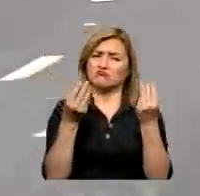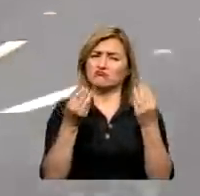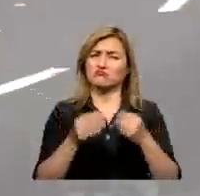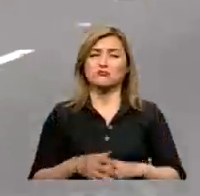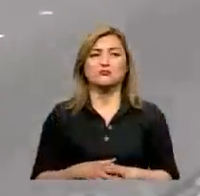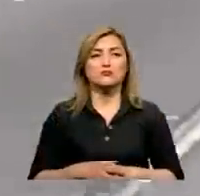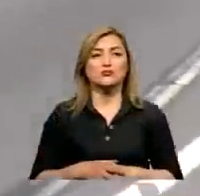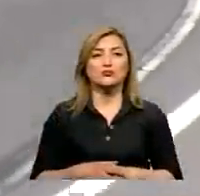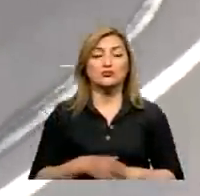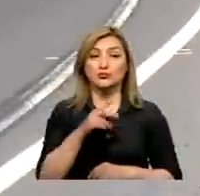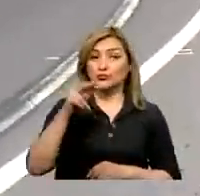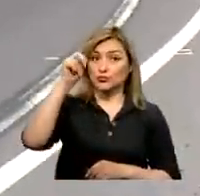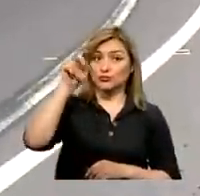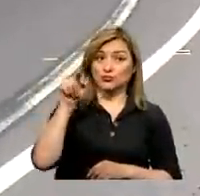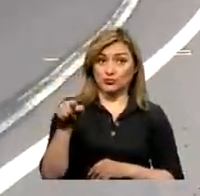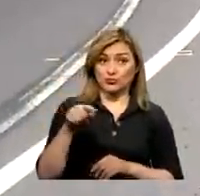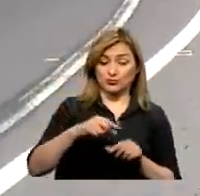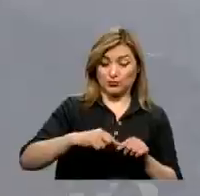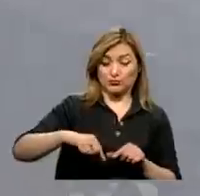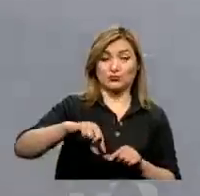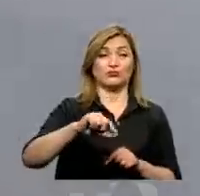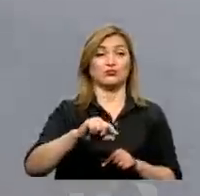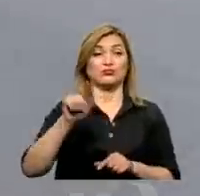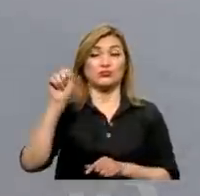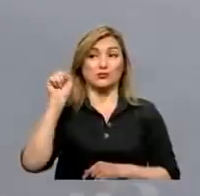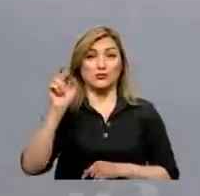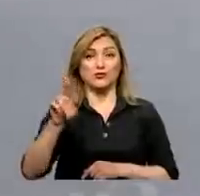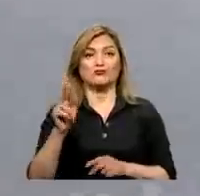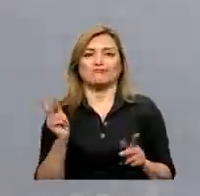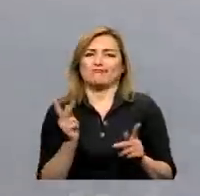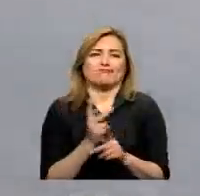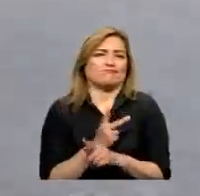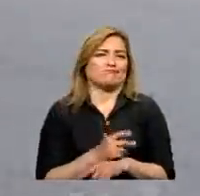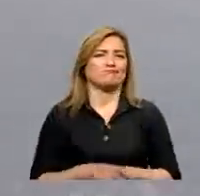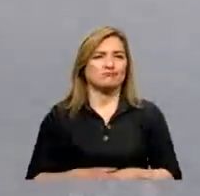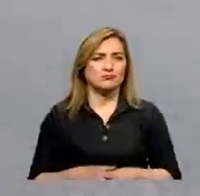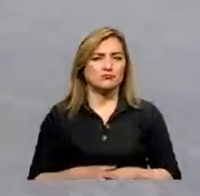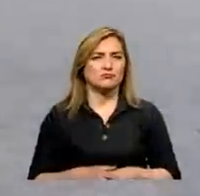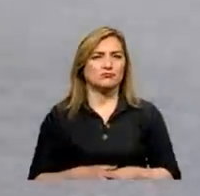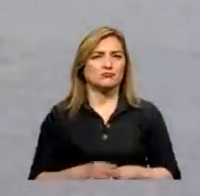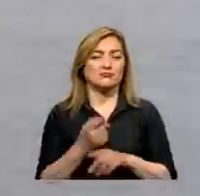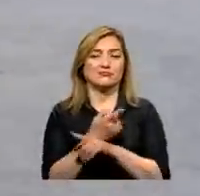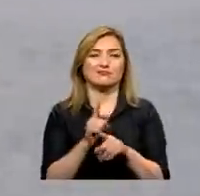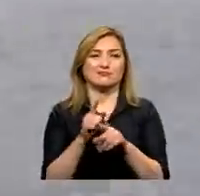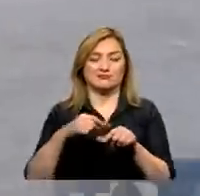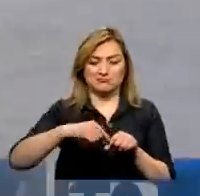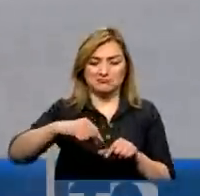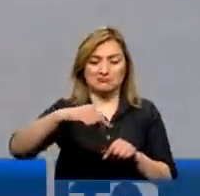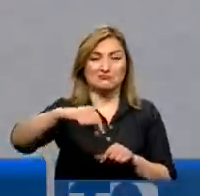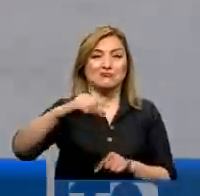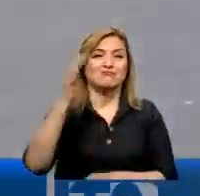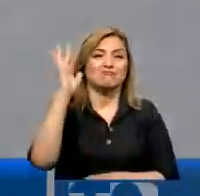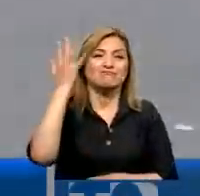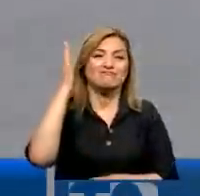Pero mientras en el norte de la ciudad hay señalética de sobra, en el sur la situación es totalmente diferente. Ni siquiera hay líneas